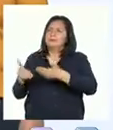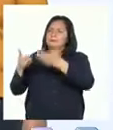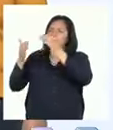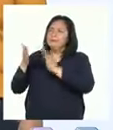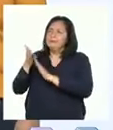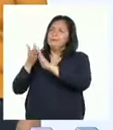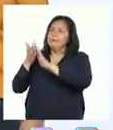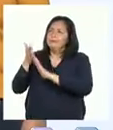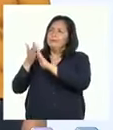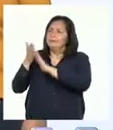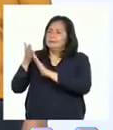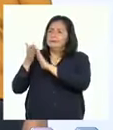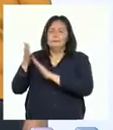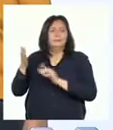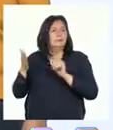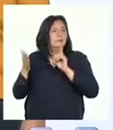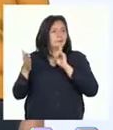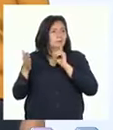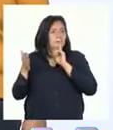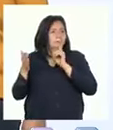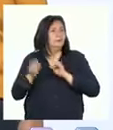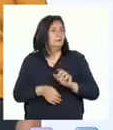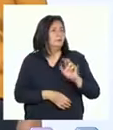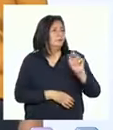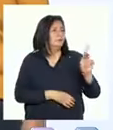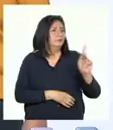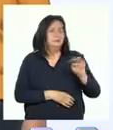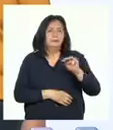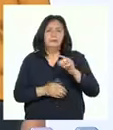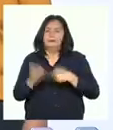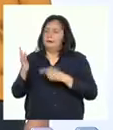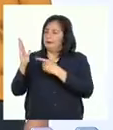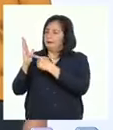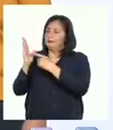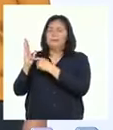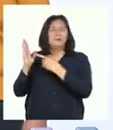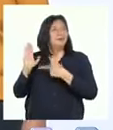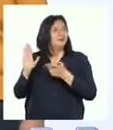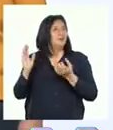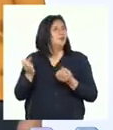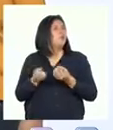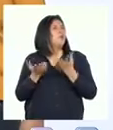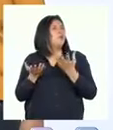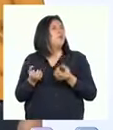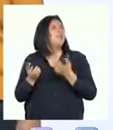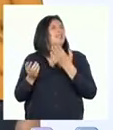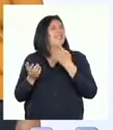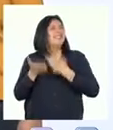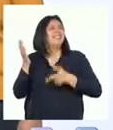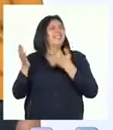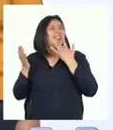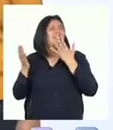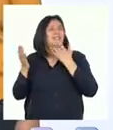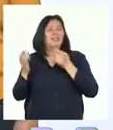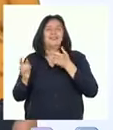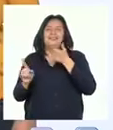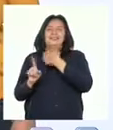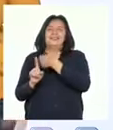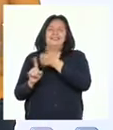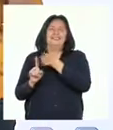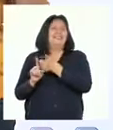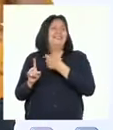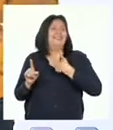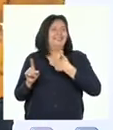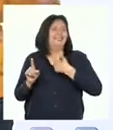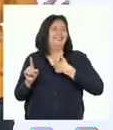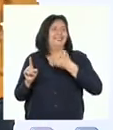el papá de Karina y Mateo les mostró emocionado cuál era la pintura que él había